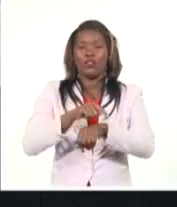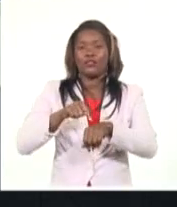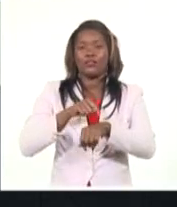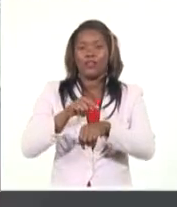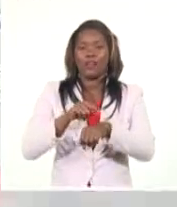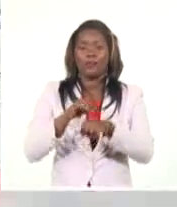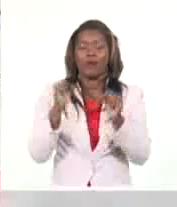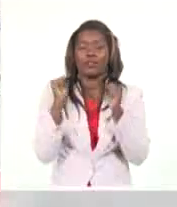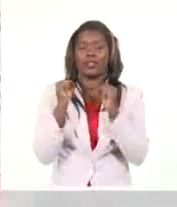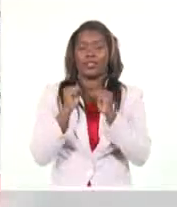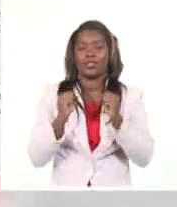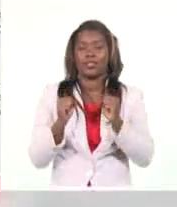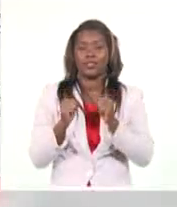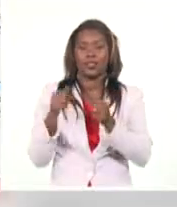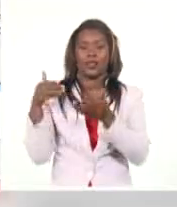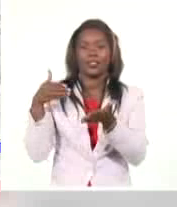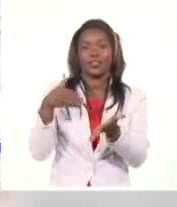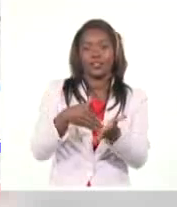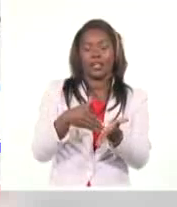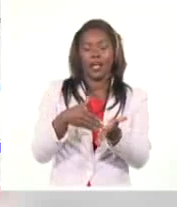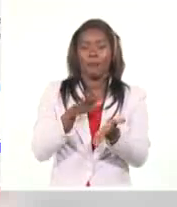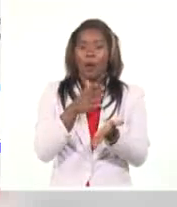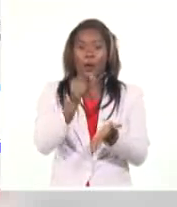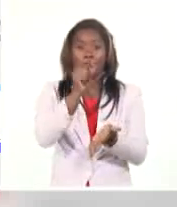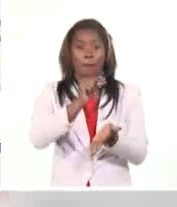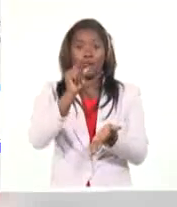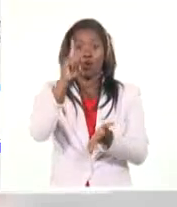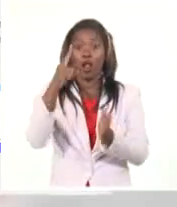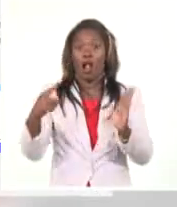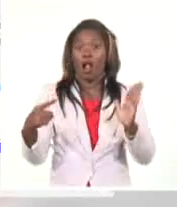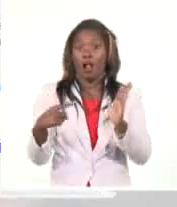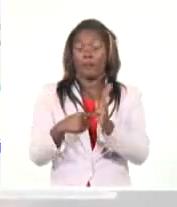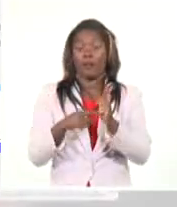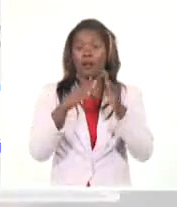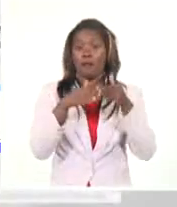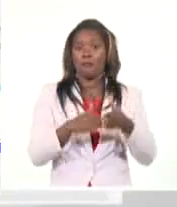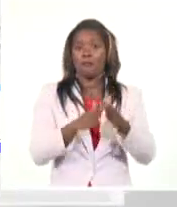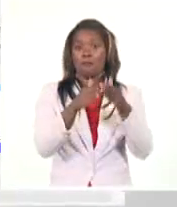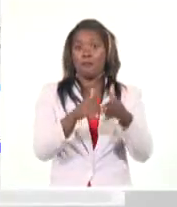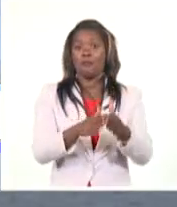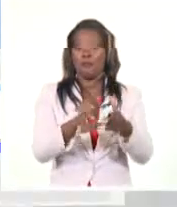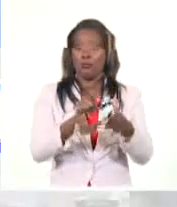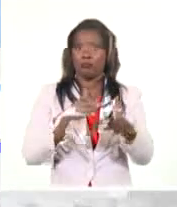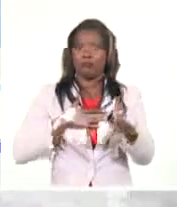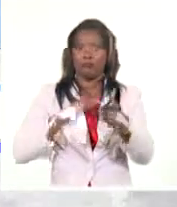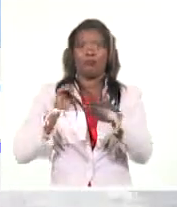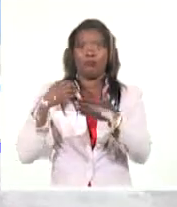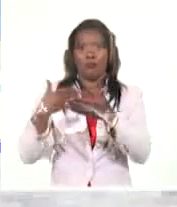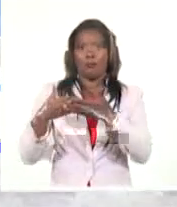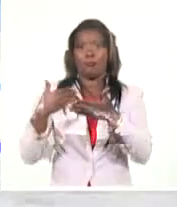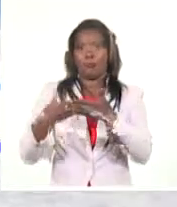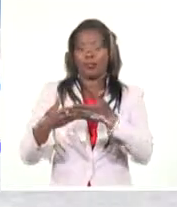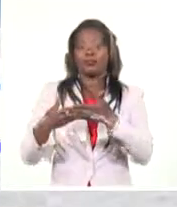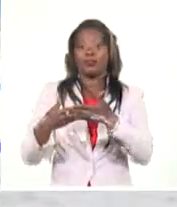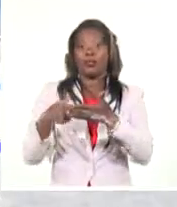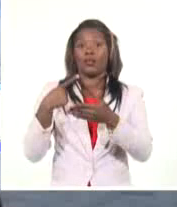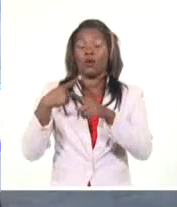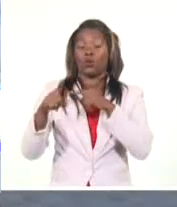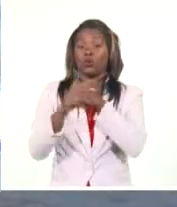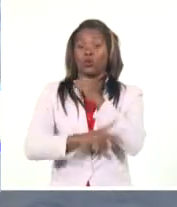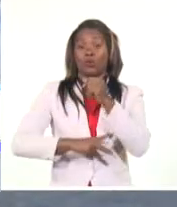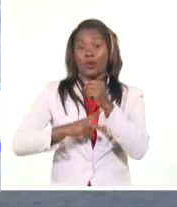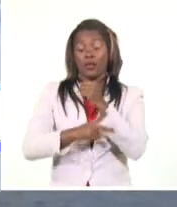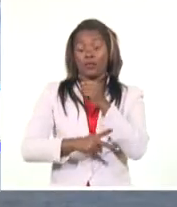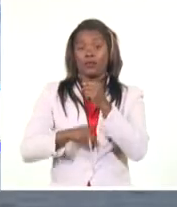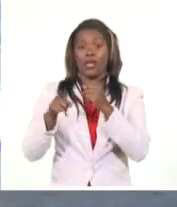Cuba. Con 1.600 viajeros a bordo, el barco perteneciente a la compañía británica TUI OK estará